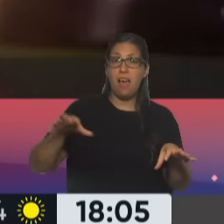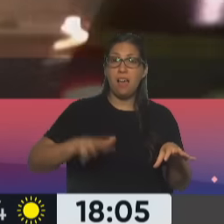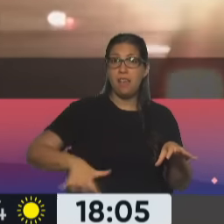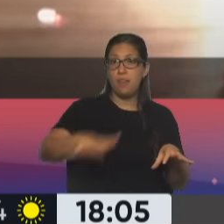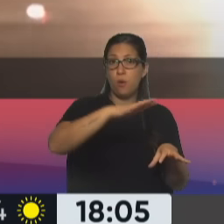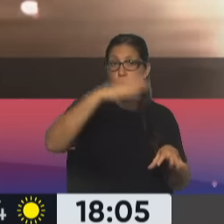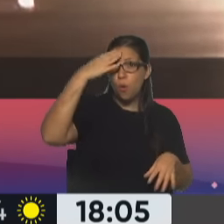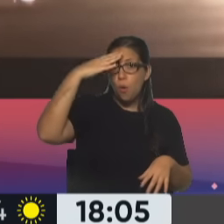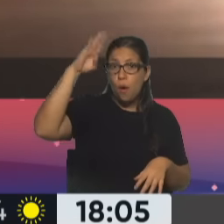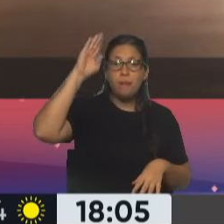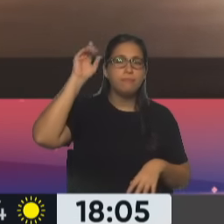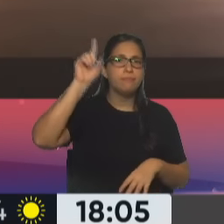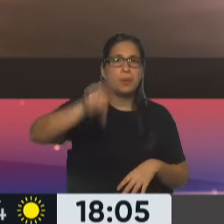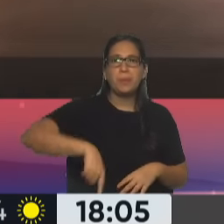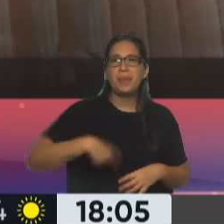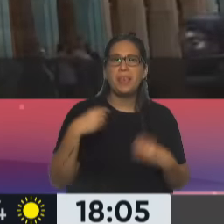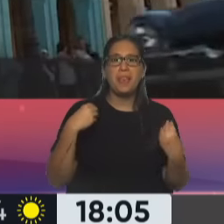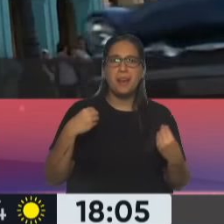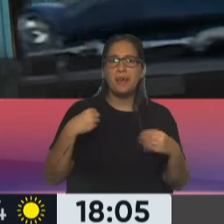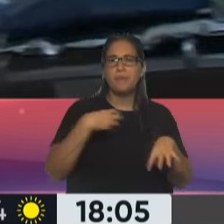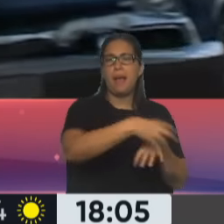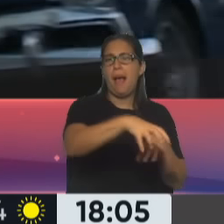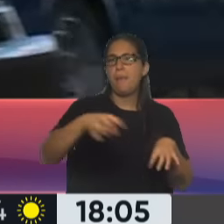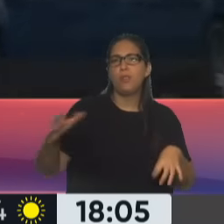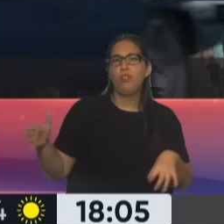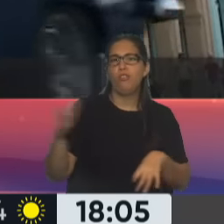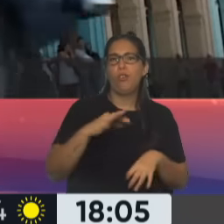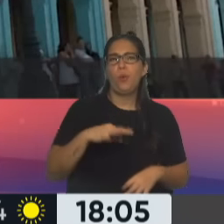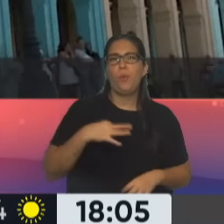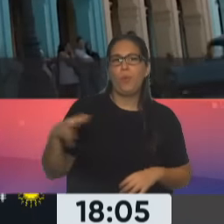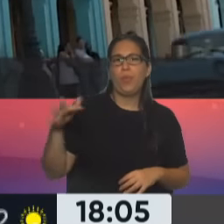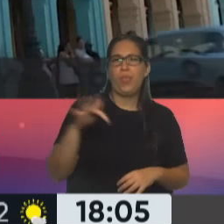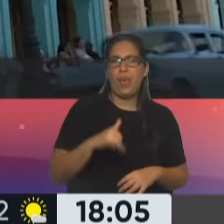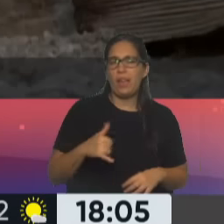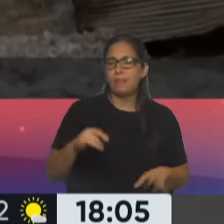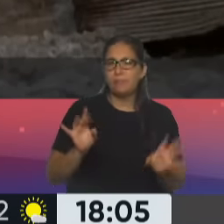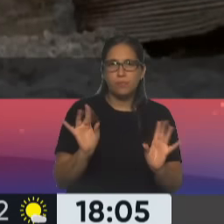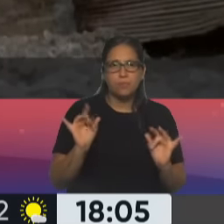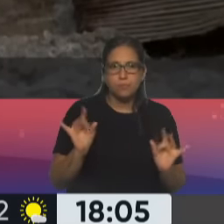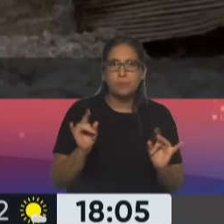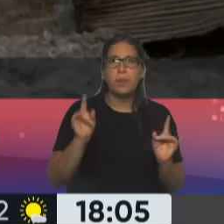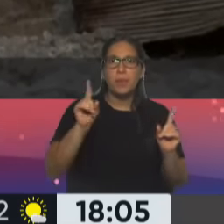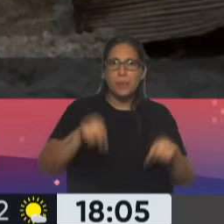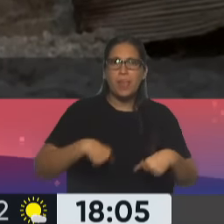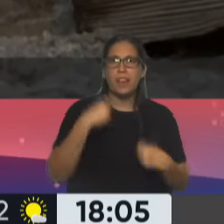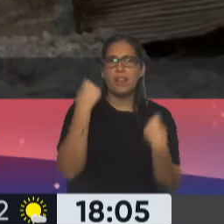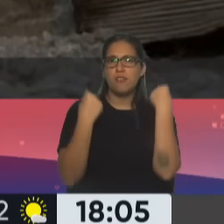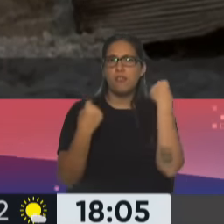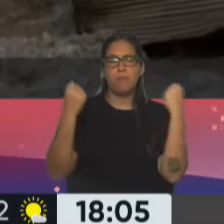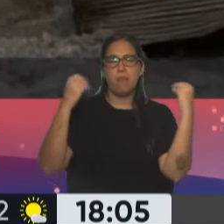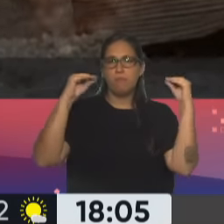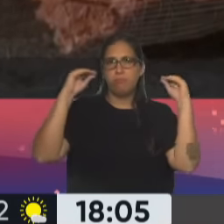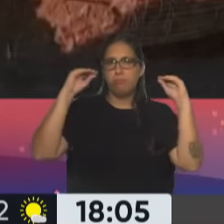situación golpea duramente a todos los ámbitos de la rutina diaria y acelera el deterioro de una economía